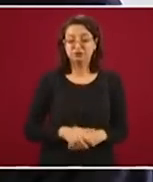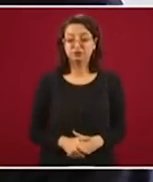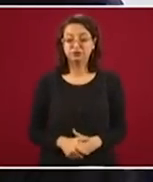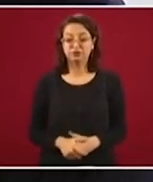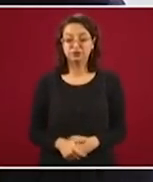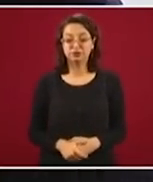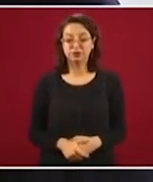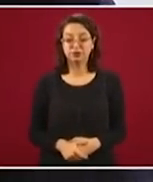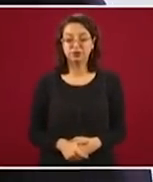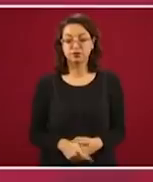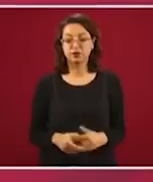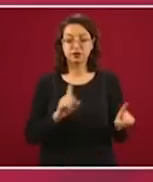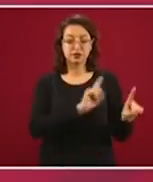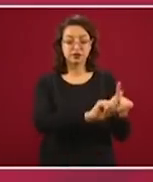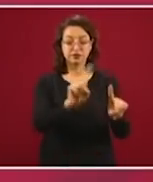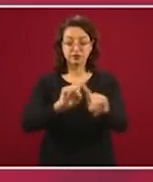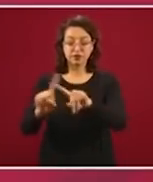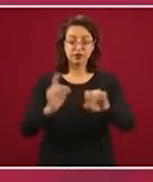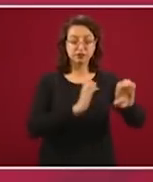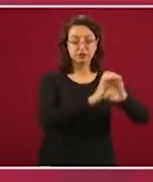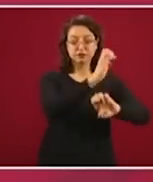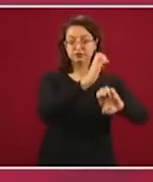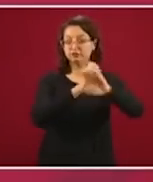en los estados,